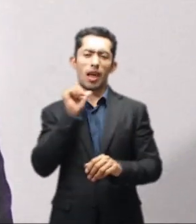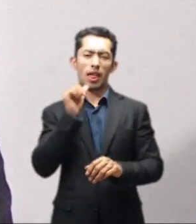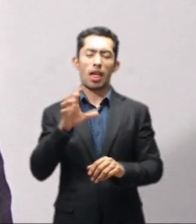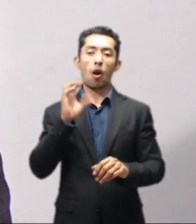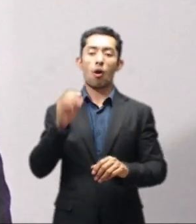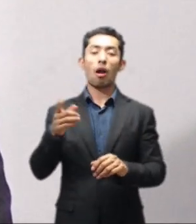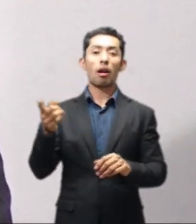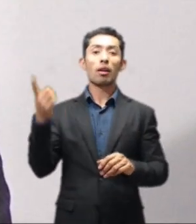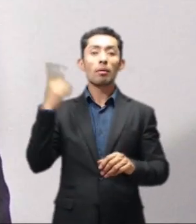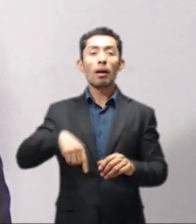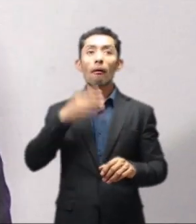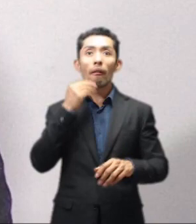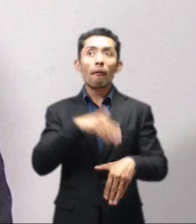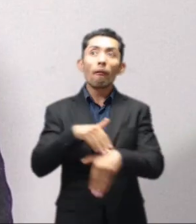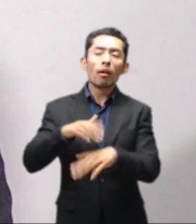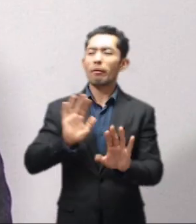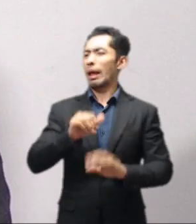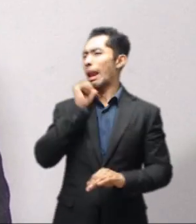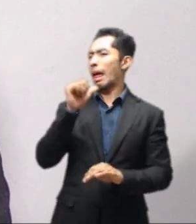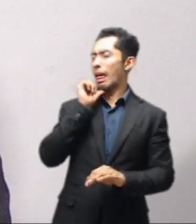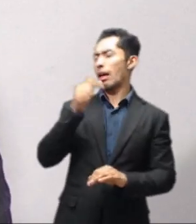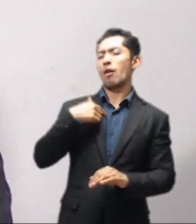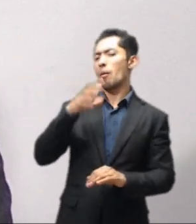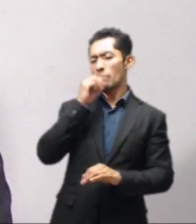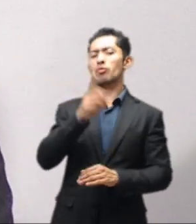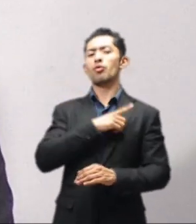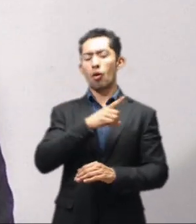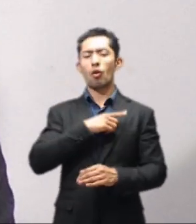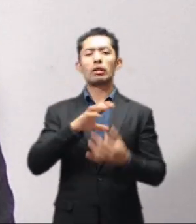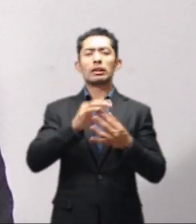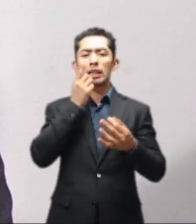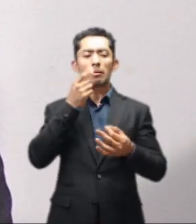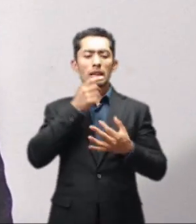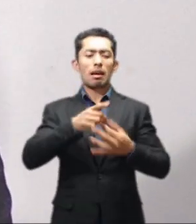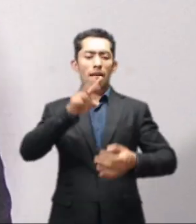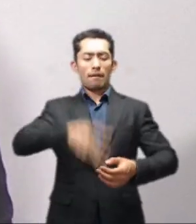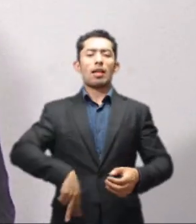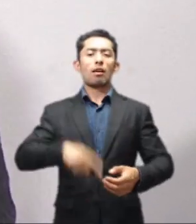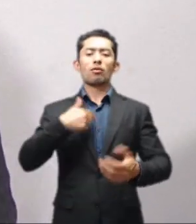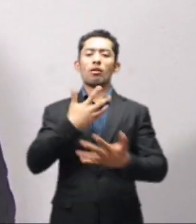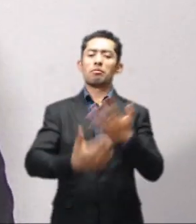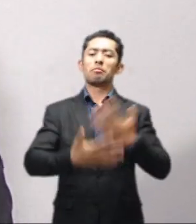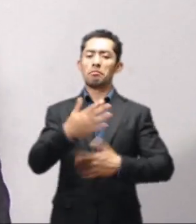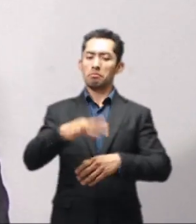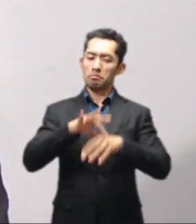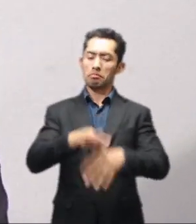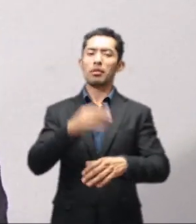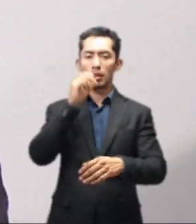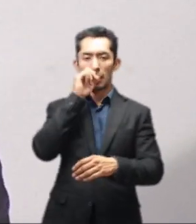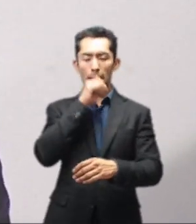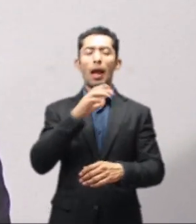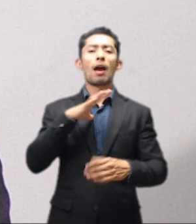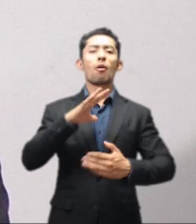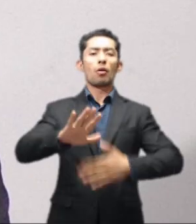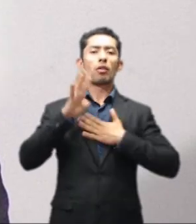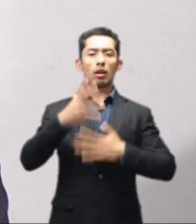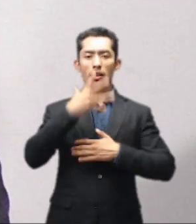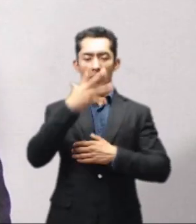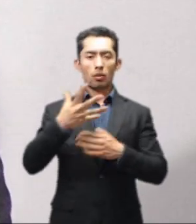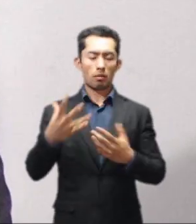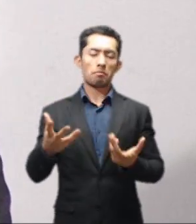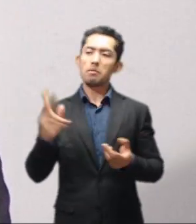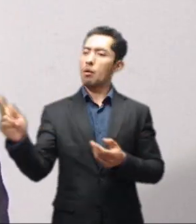ser El títere de nadie ni de nada siempre hablo con la verdad trabajo con resultados y por un un compromiso en